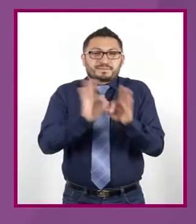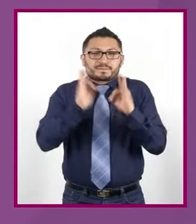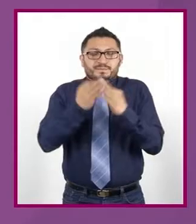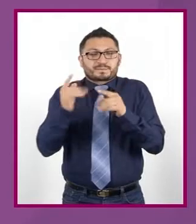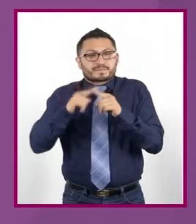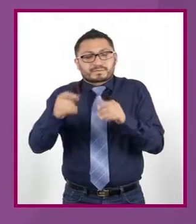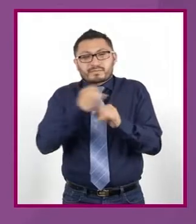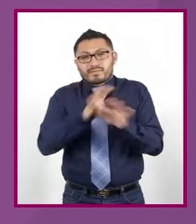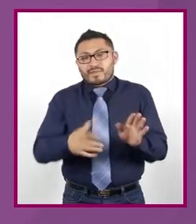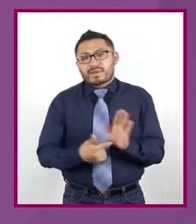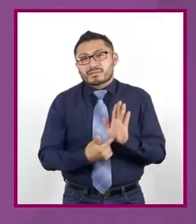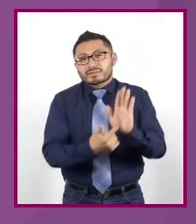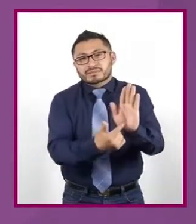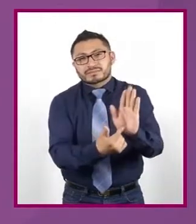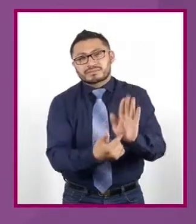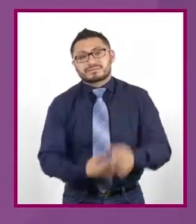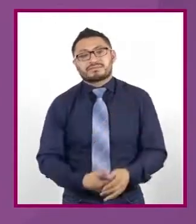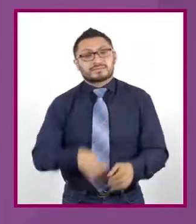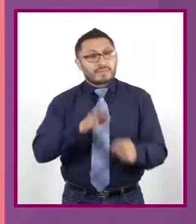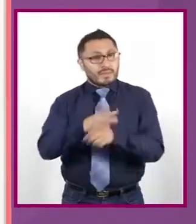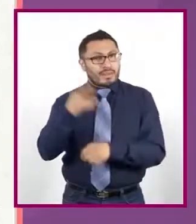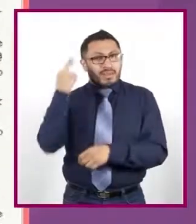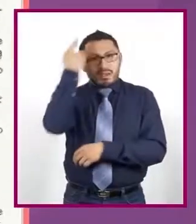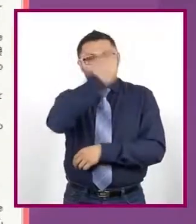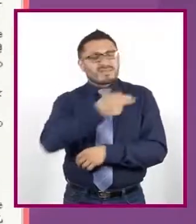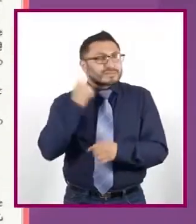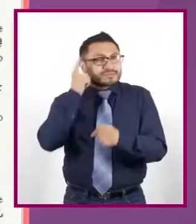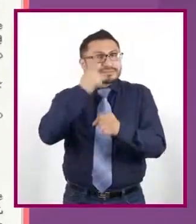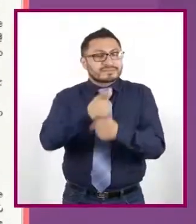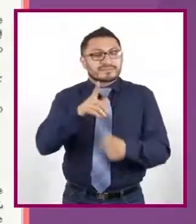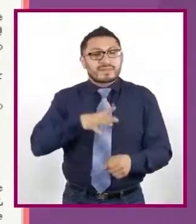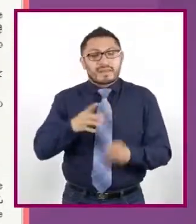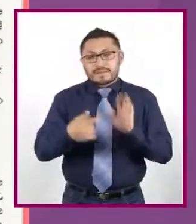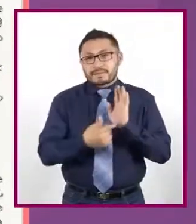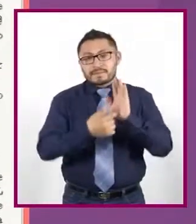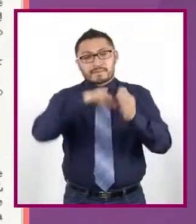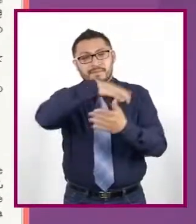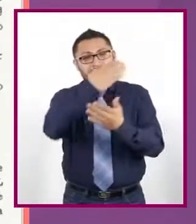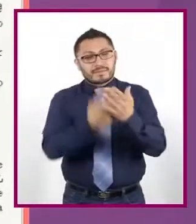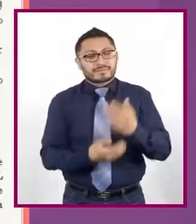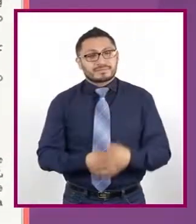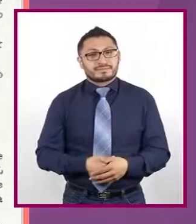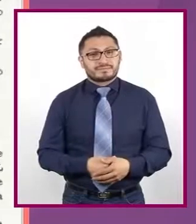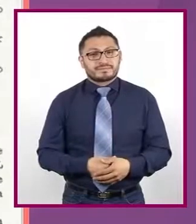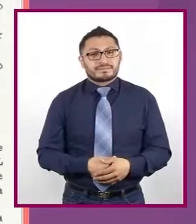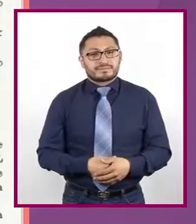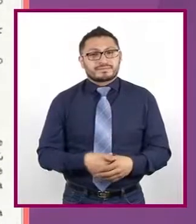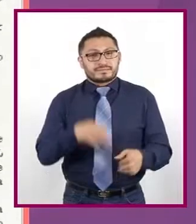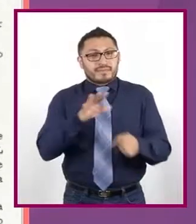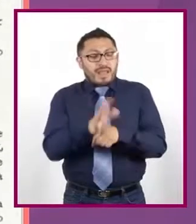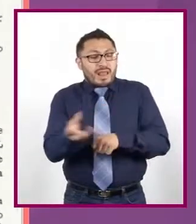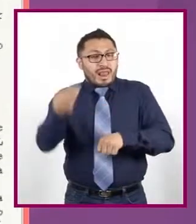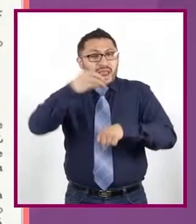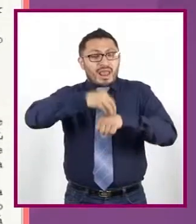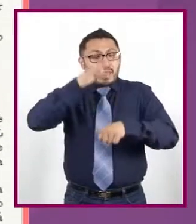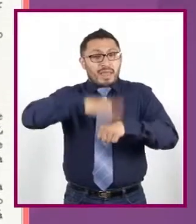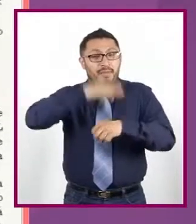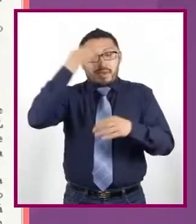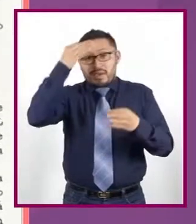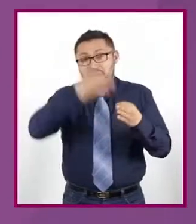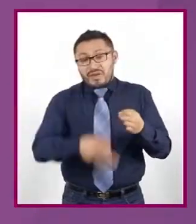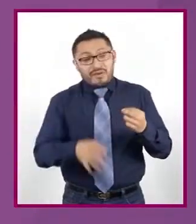la información? ¿Qué observamos que se resalta en el contrato? ¿Qué se agrega al final de